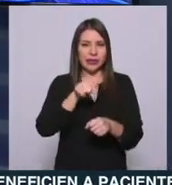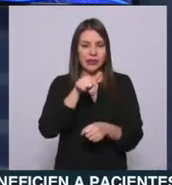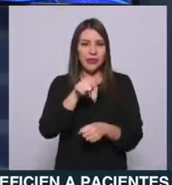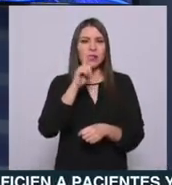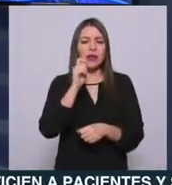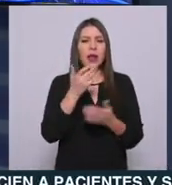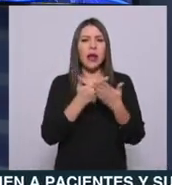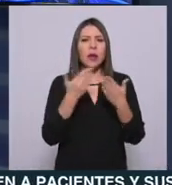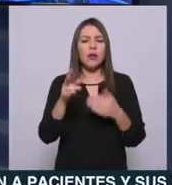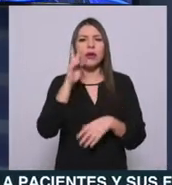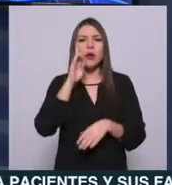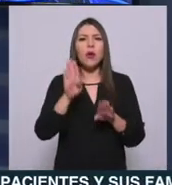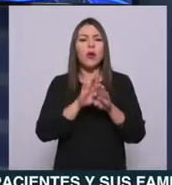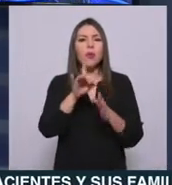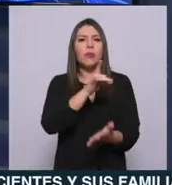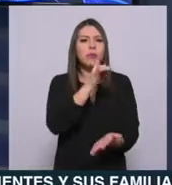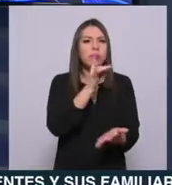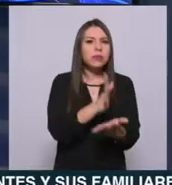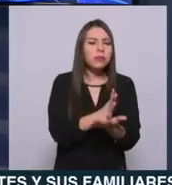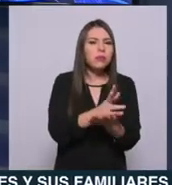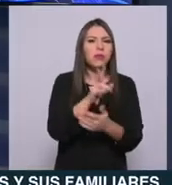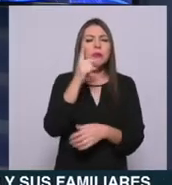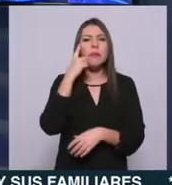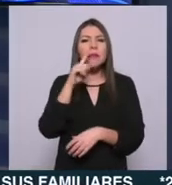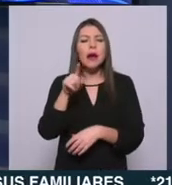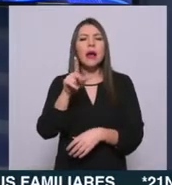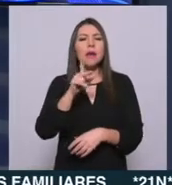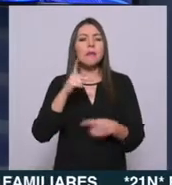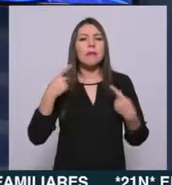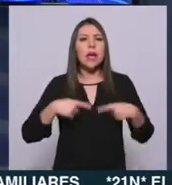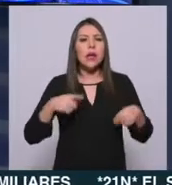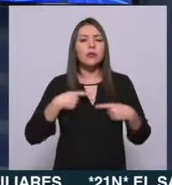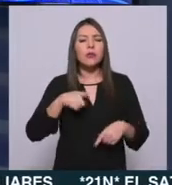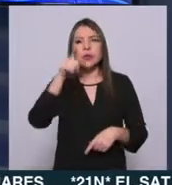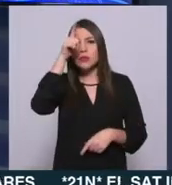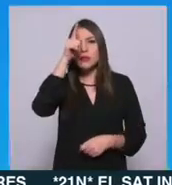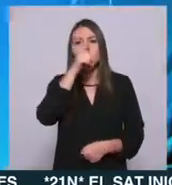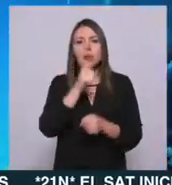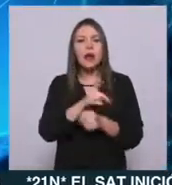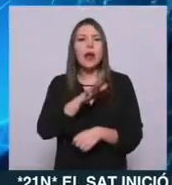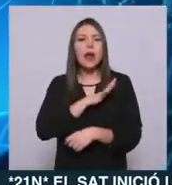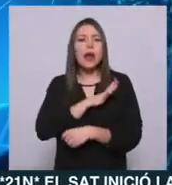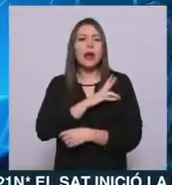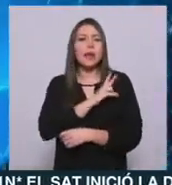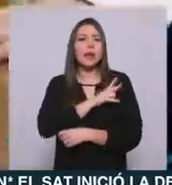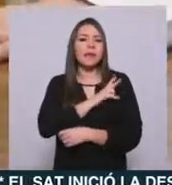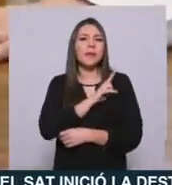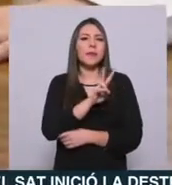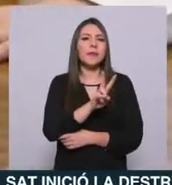en casos de detección y canalización de nuevos pacientes con VIH. Vamos a ver.